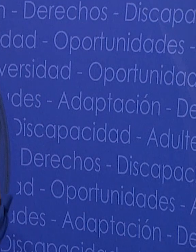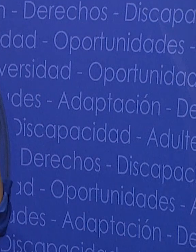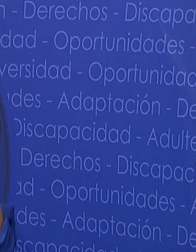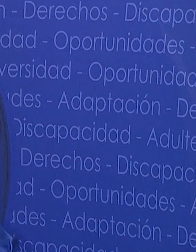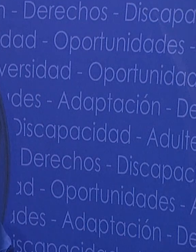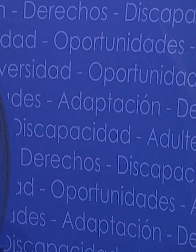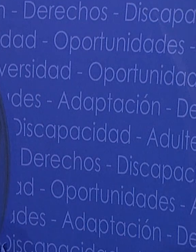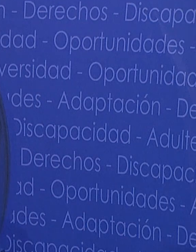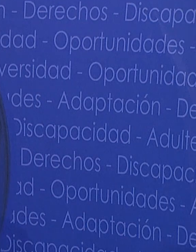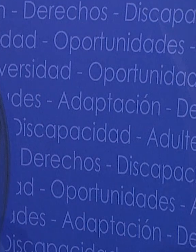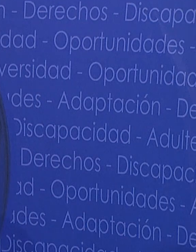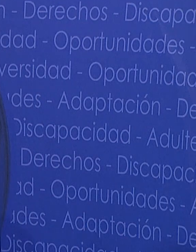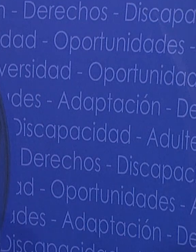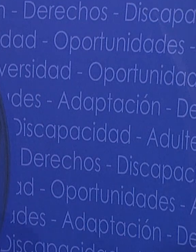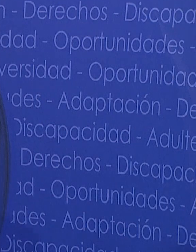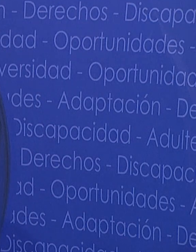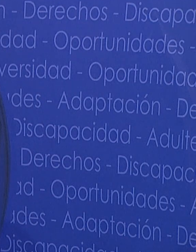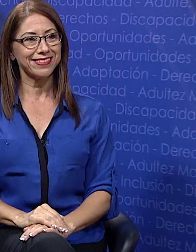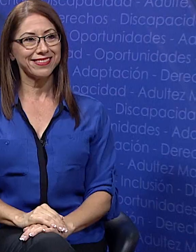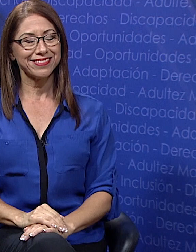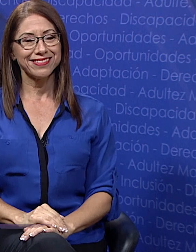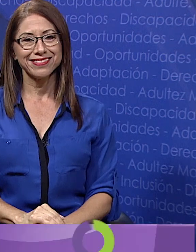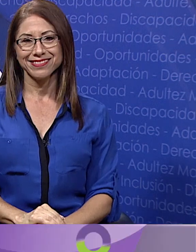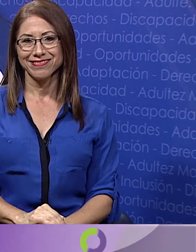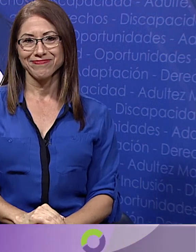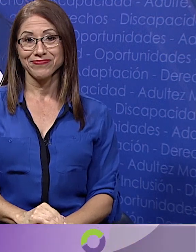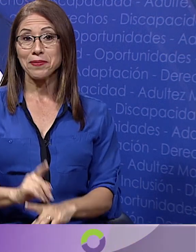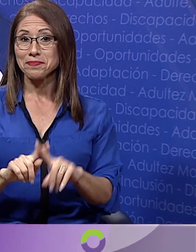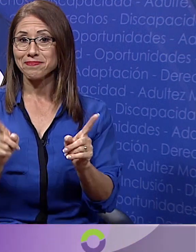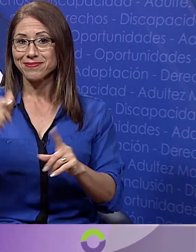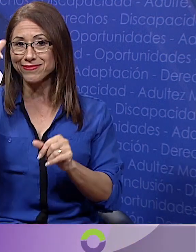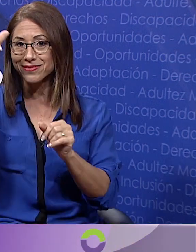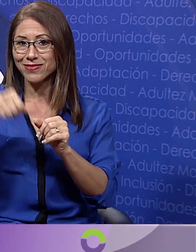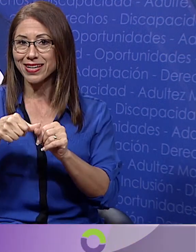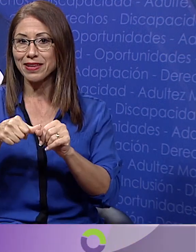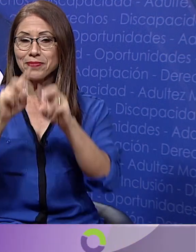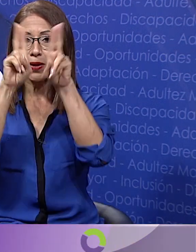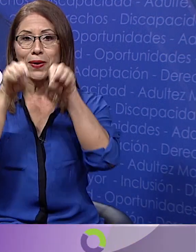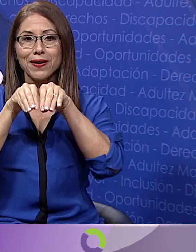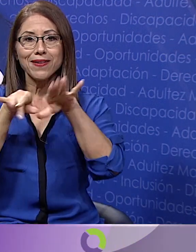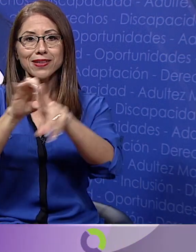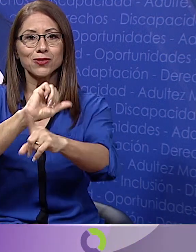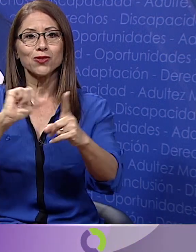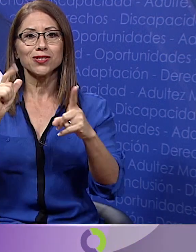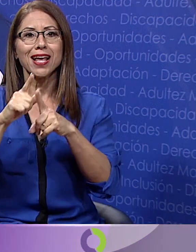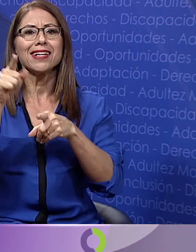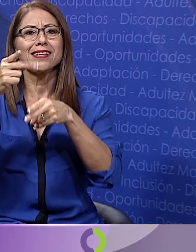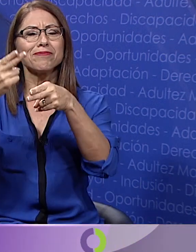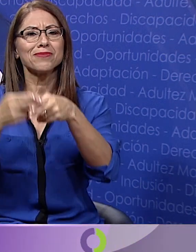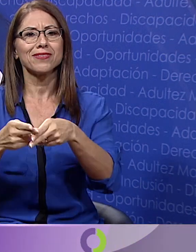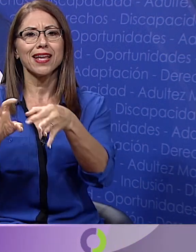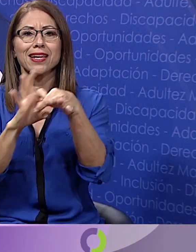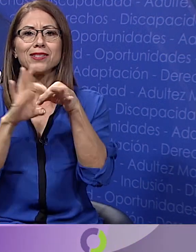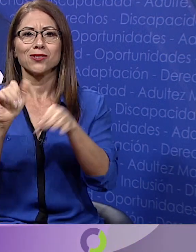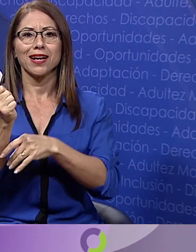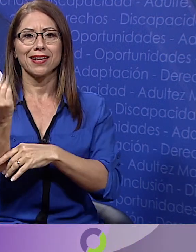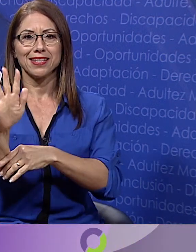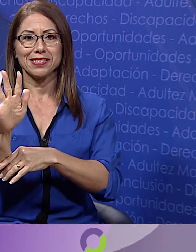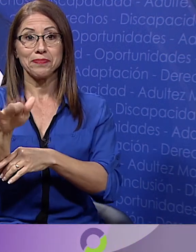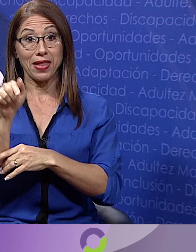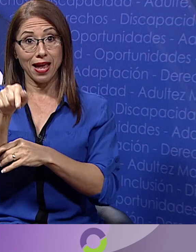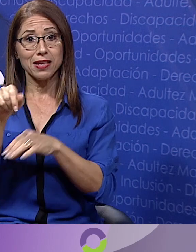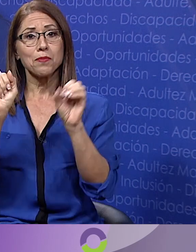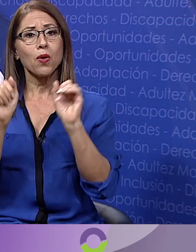Con esta información concluimos el programa de hoy. Eso sí, recuerde que en redes sociales nos encuentra como Nexos Canal 15 y